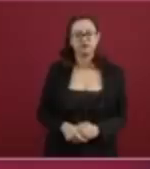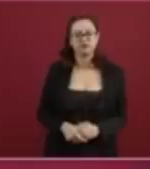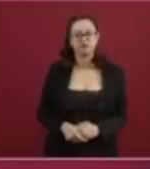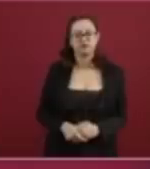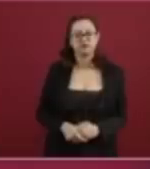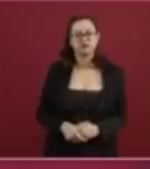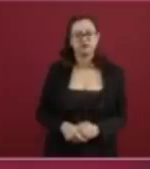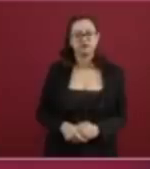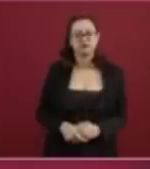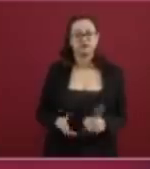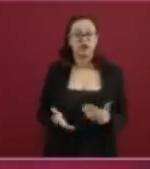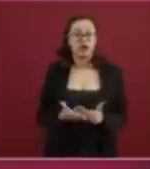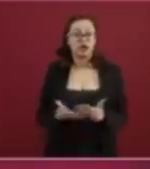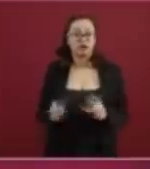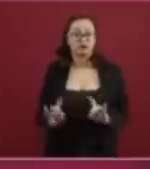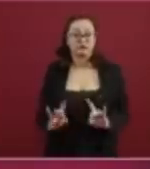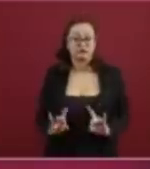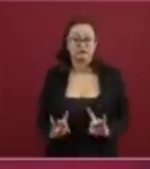ya saben cuál,